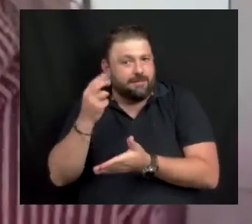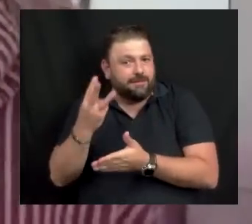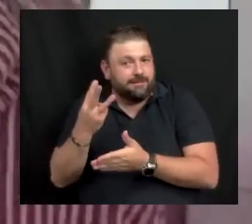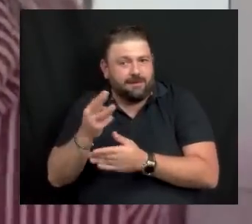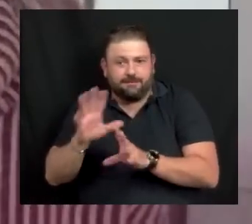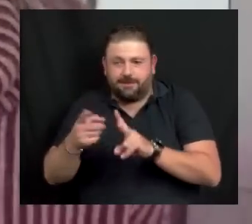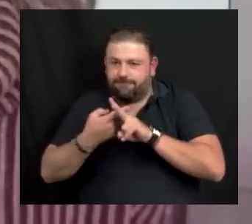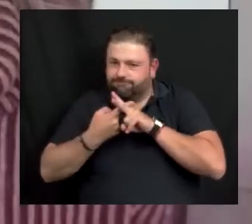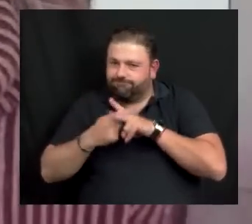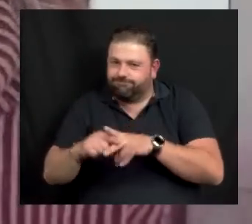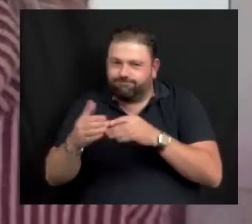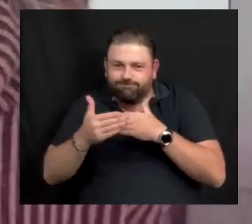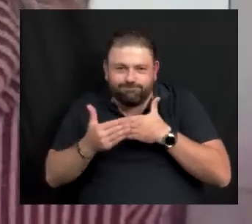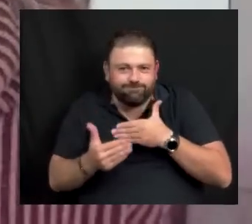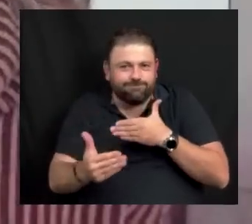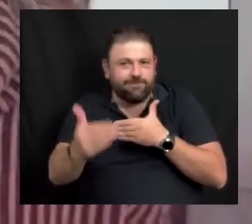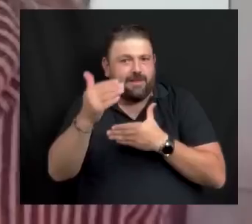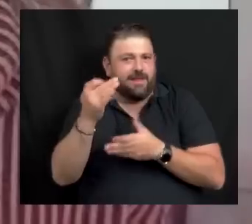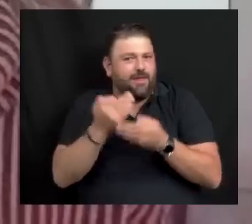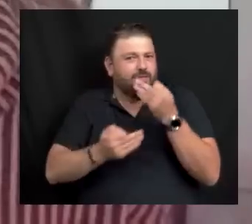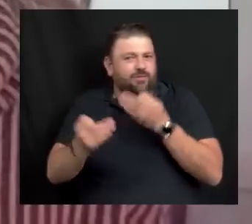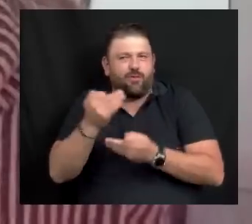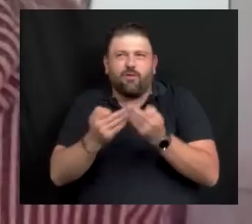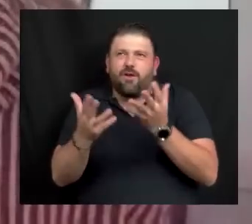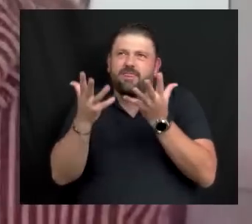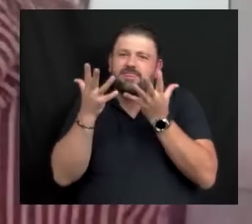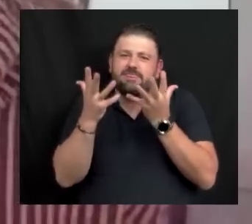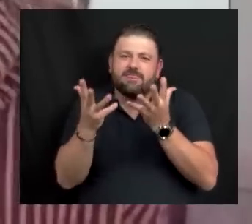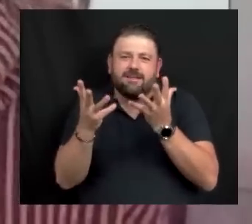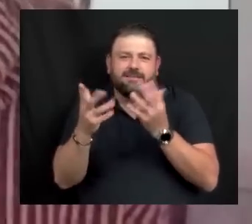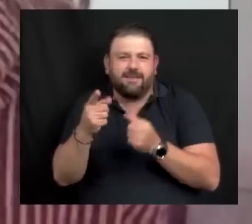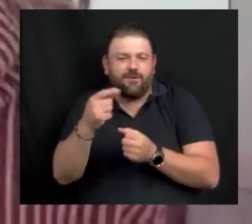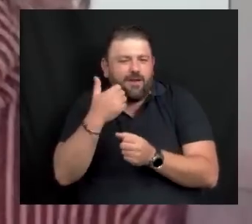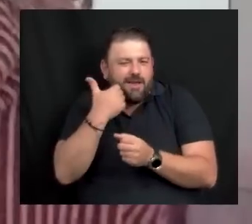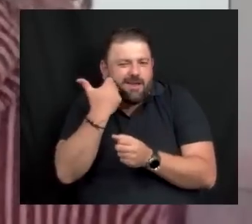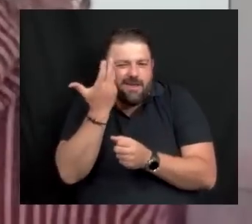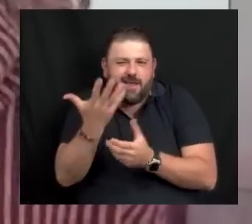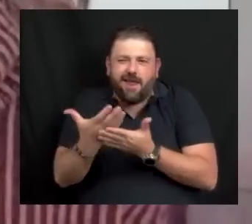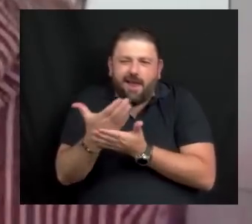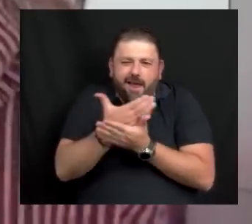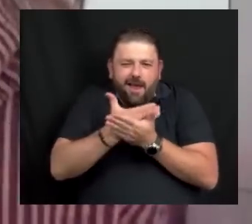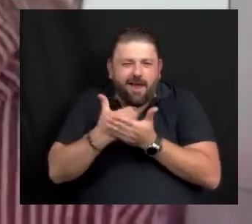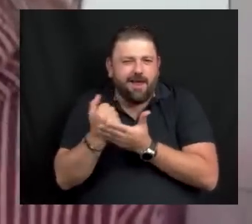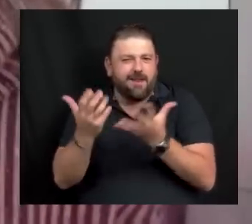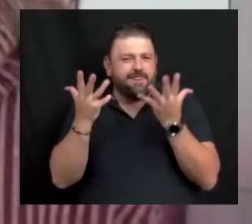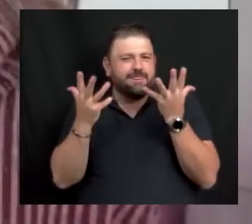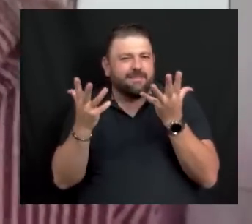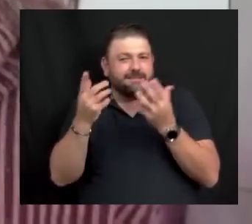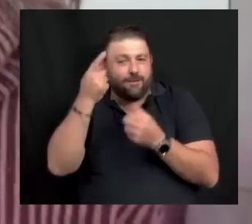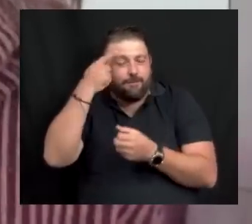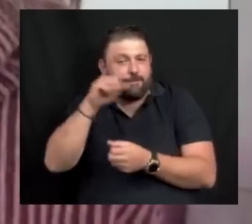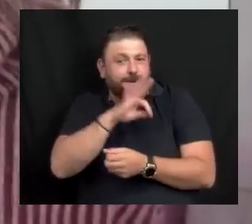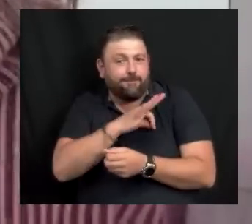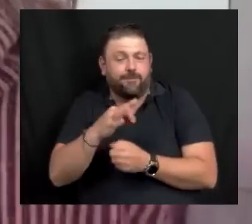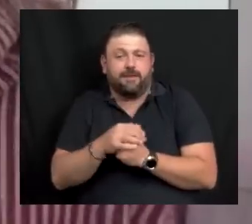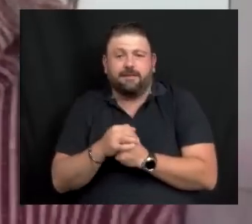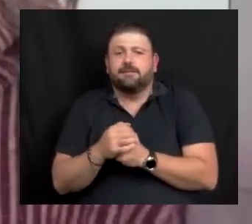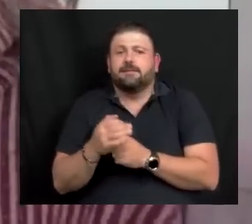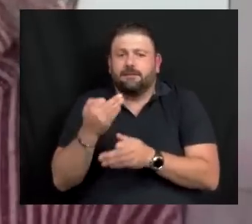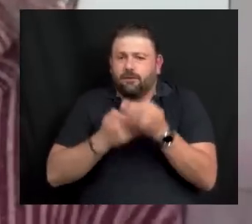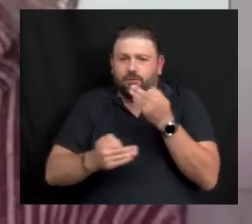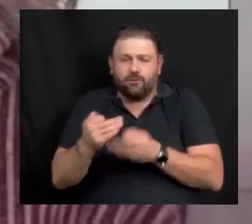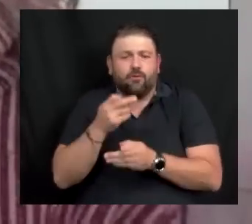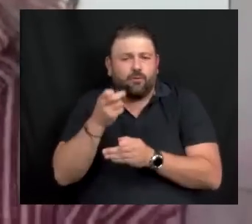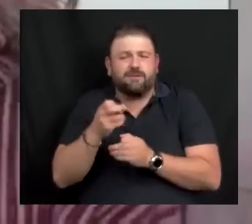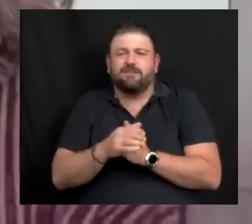todo lo que son nuestros sueños para el 2023, todos nuestros deseos, a dónde queremos ir. Y bueno, alguien me preguntaba hace unos días, terminando el